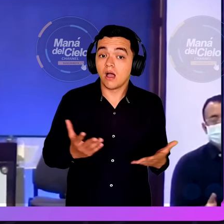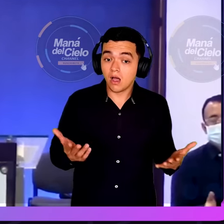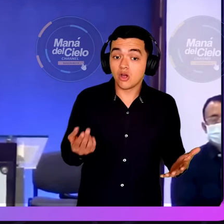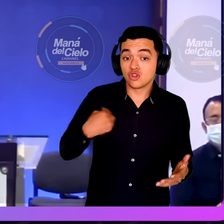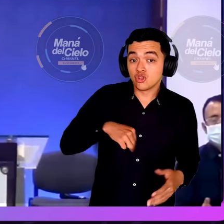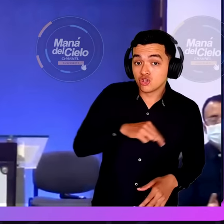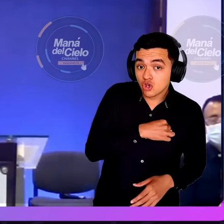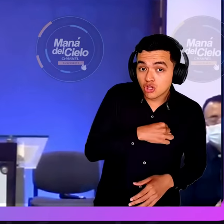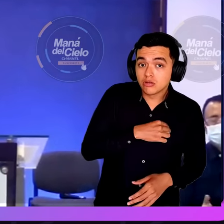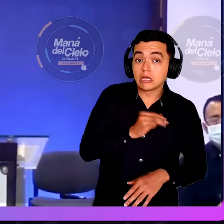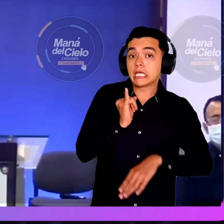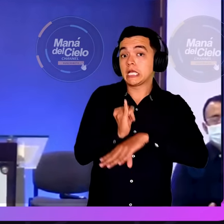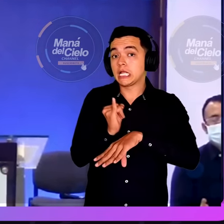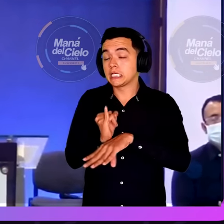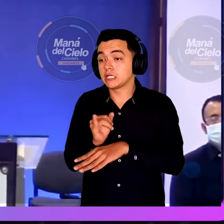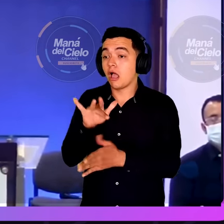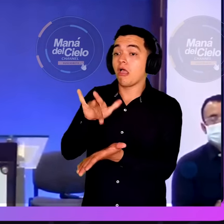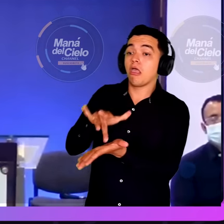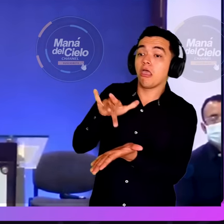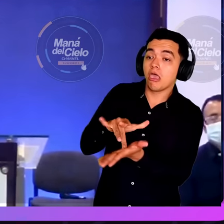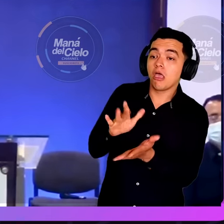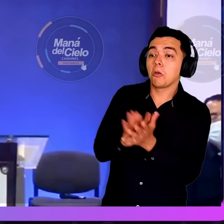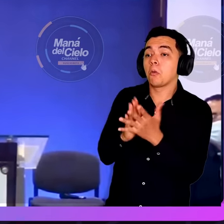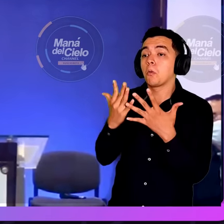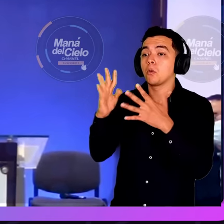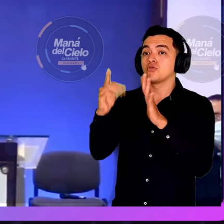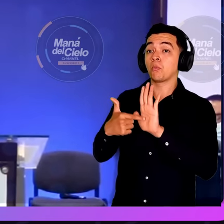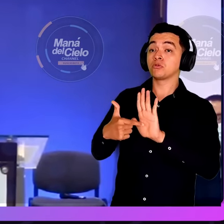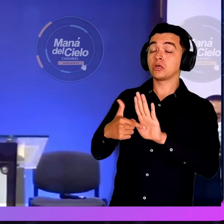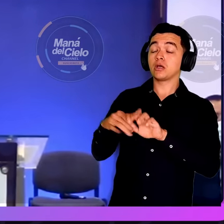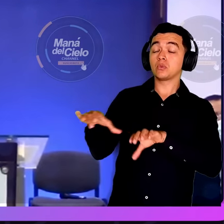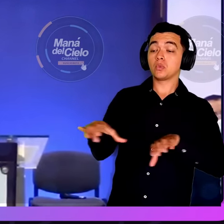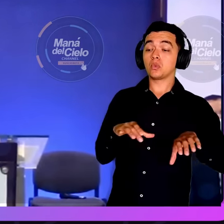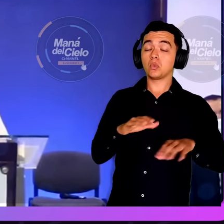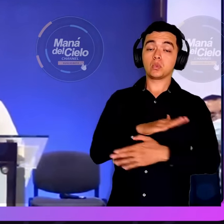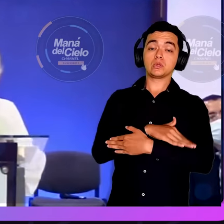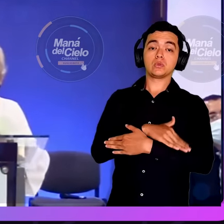lugar a Dios, a la oración y a la palabra.